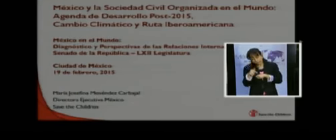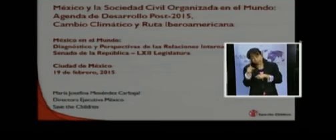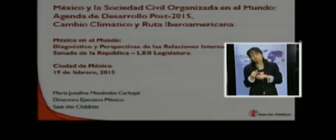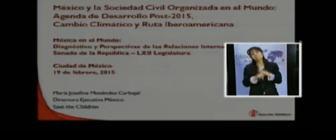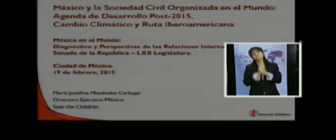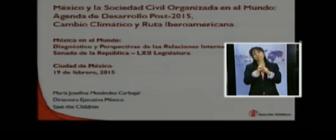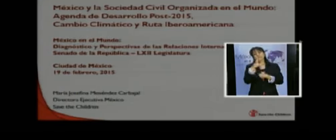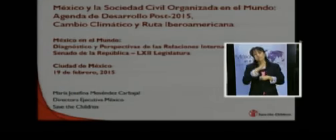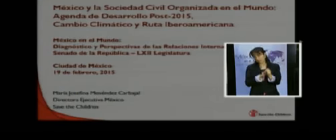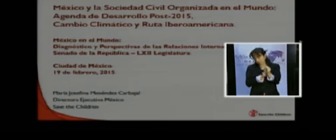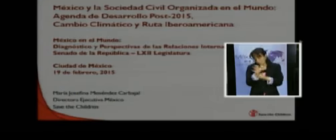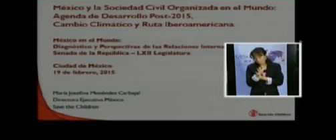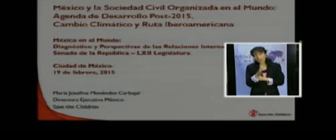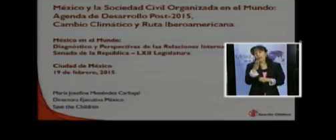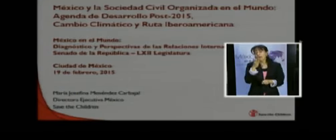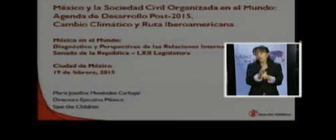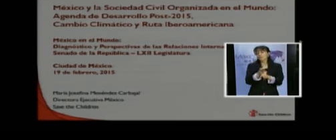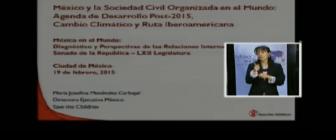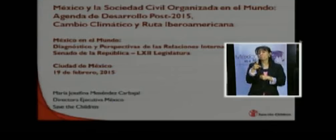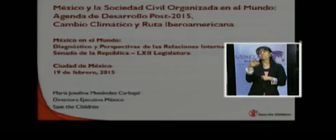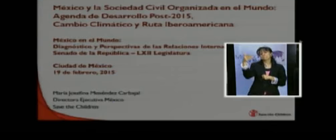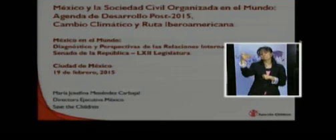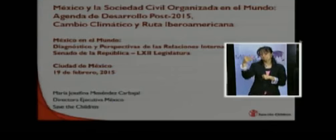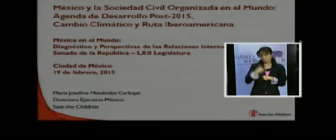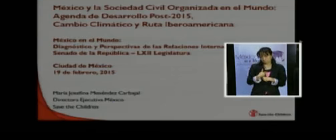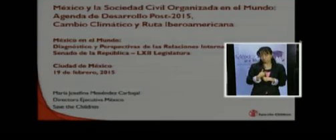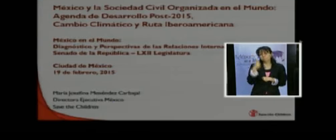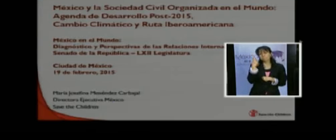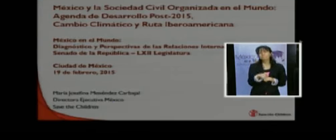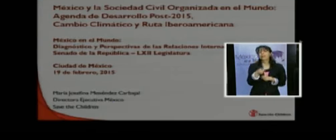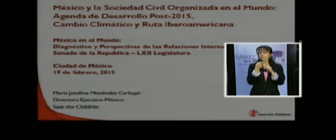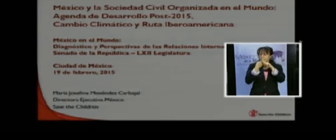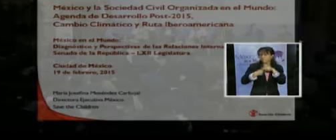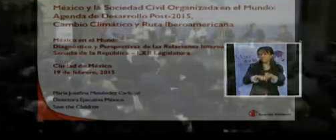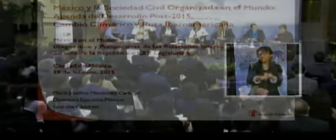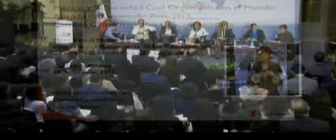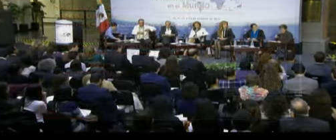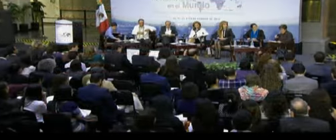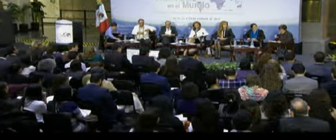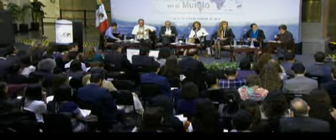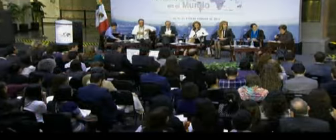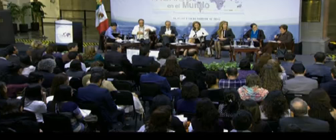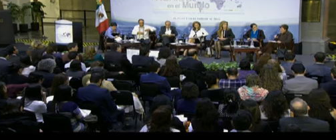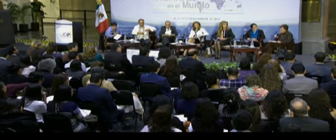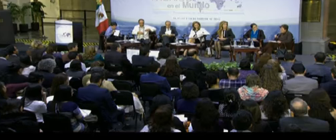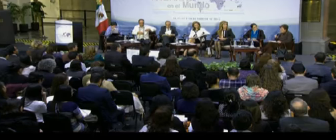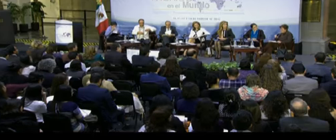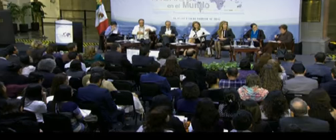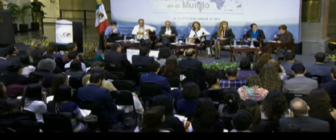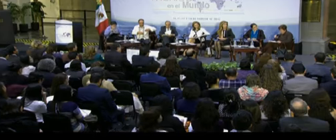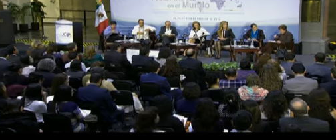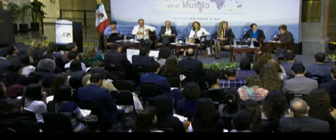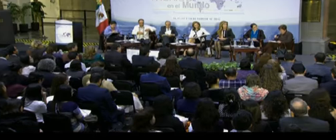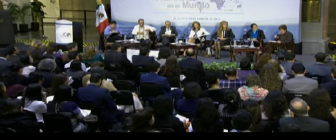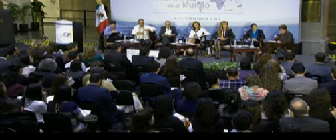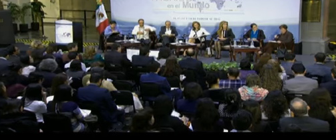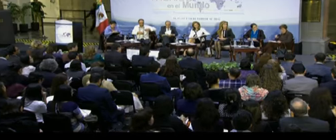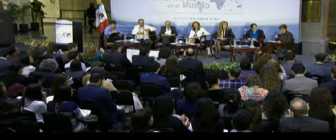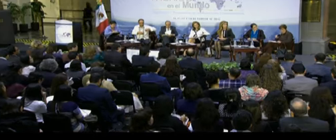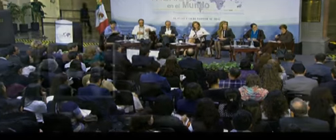El primer tema que nos piden, digamos, que podamos plantear hoy, tiene que ver fundamentalmente con cuáles son los temas que han